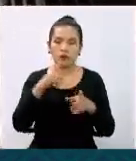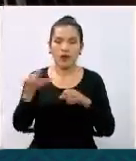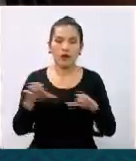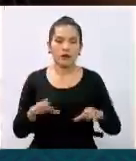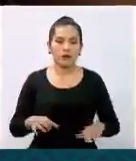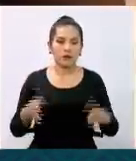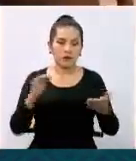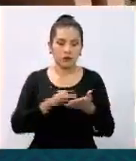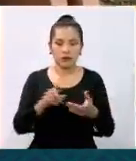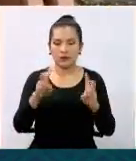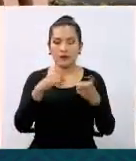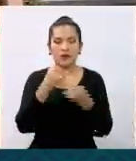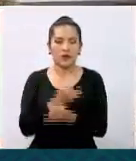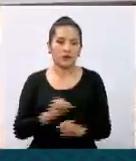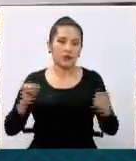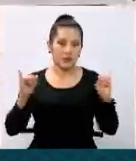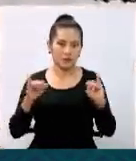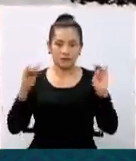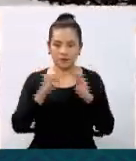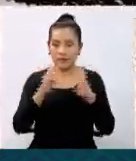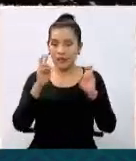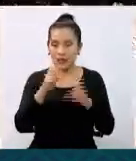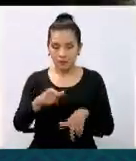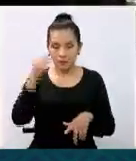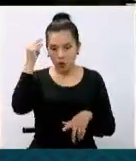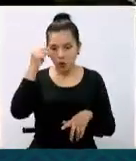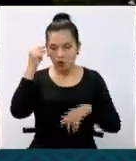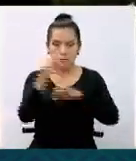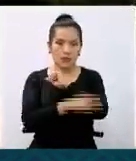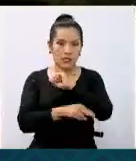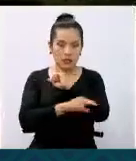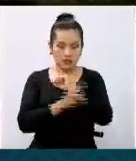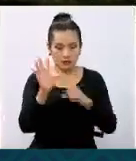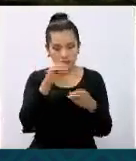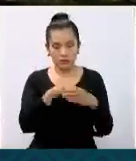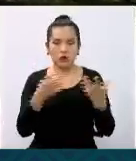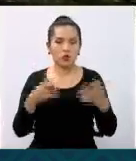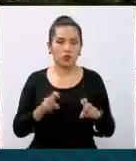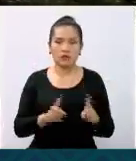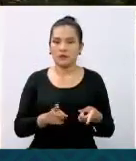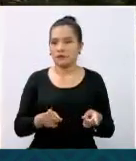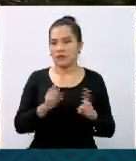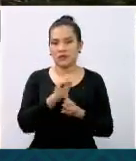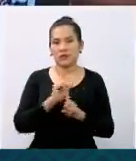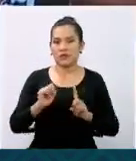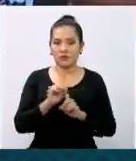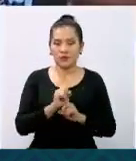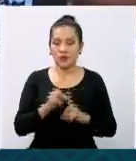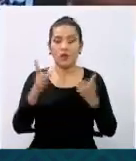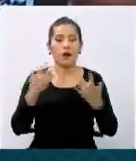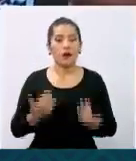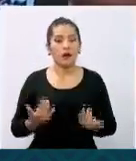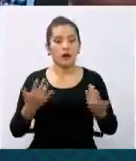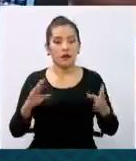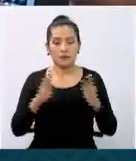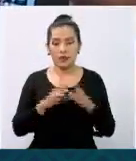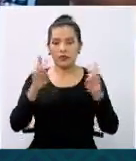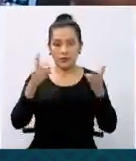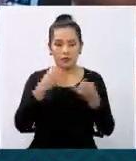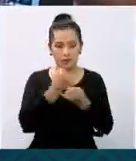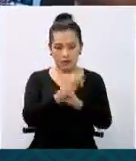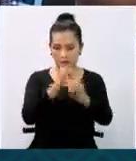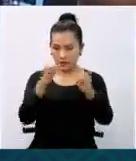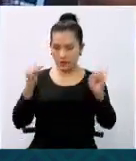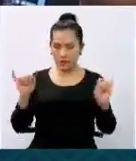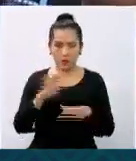independencia y rechazó la intención de vincular al gobierno nacional en esta decisión. Eso ha ido en la independencia de